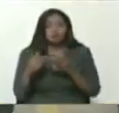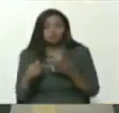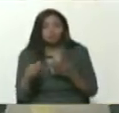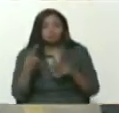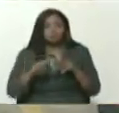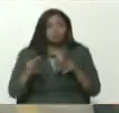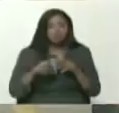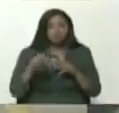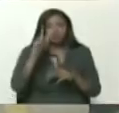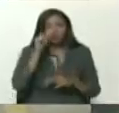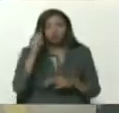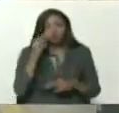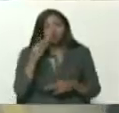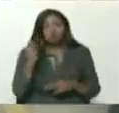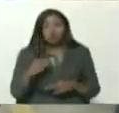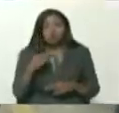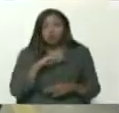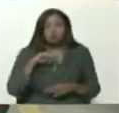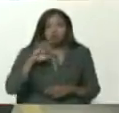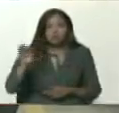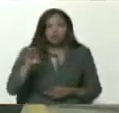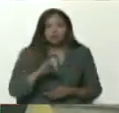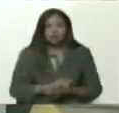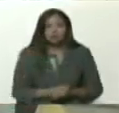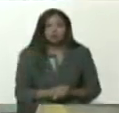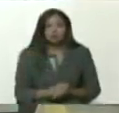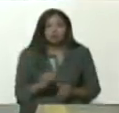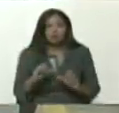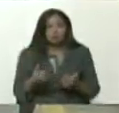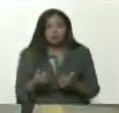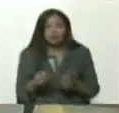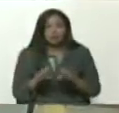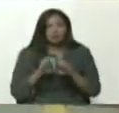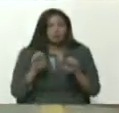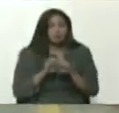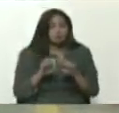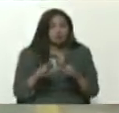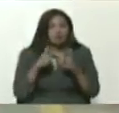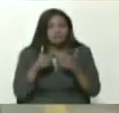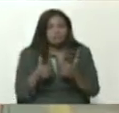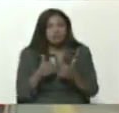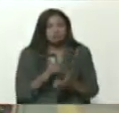niñas y jóvenes de nuestra patria arranquen la educación como es.